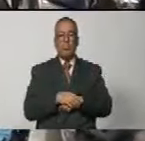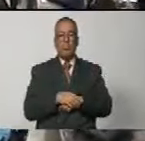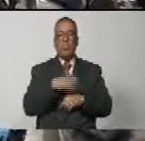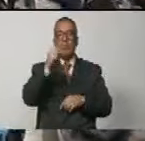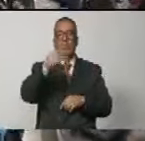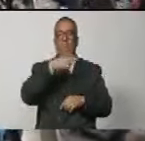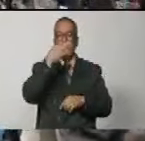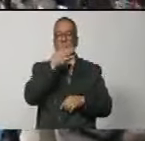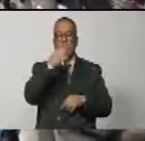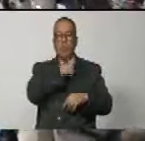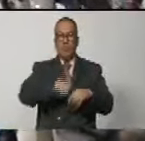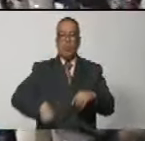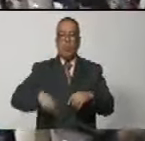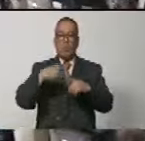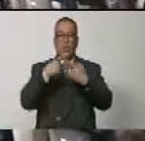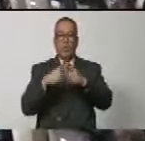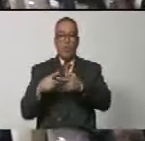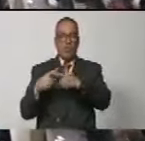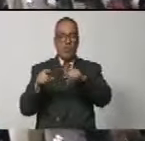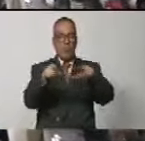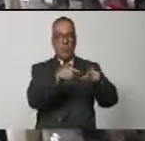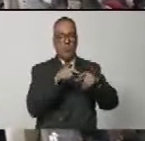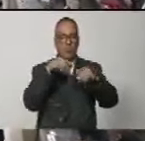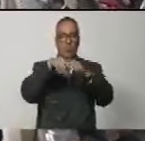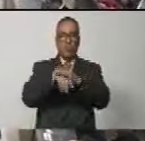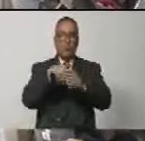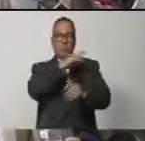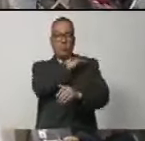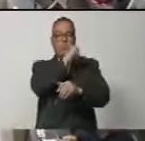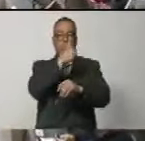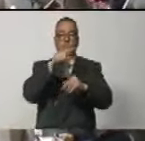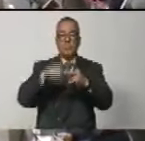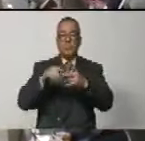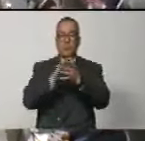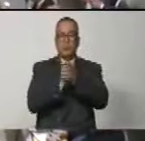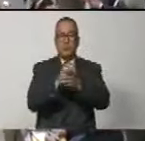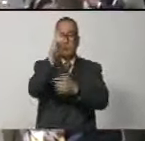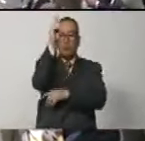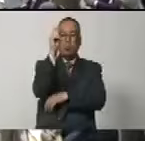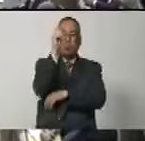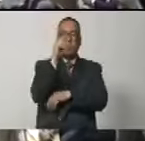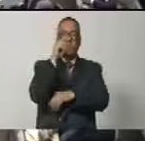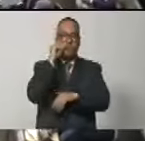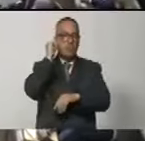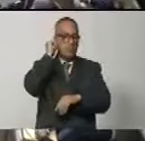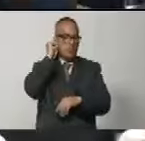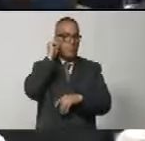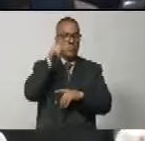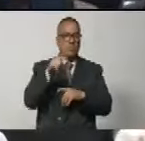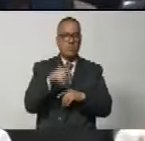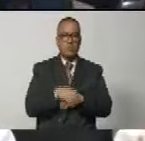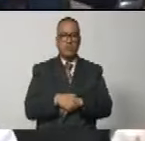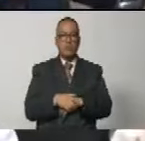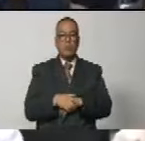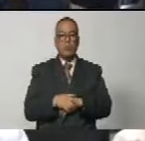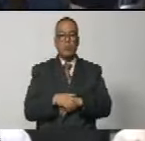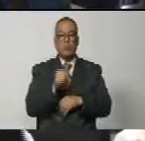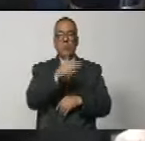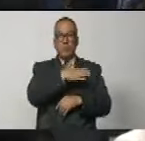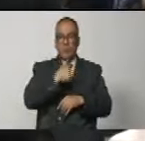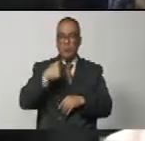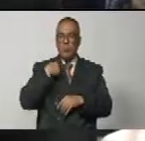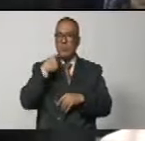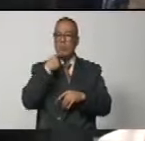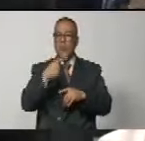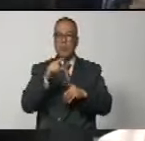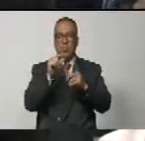Buenas tardes, presidente y demás miembros de la Junta Directiva, así como colegas, diputados y diputadas. Quise tomar